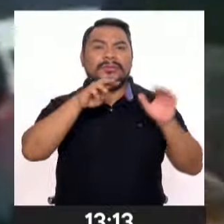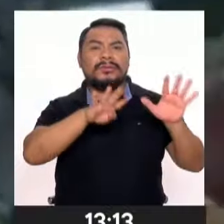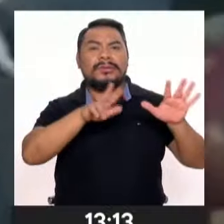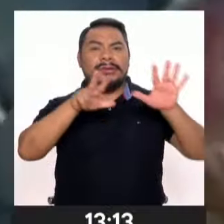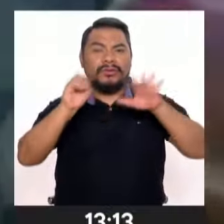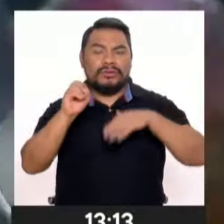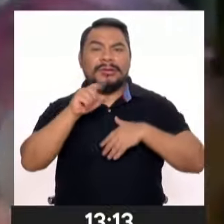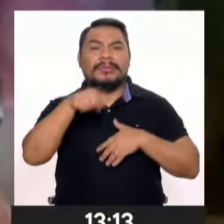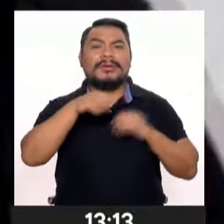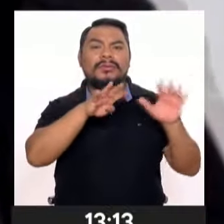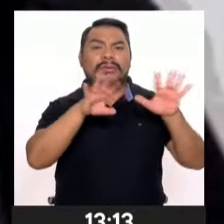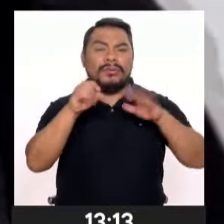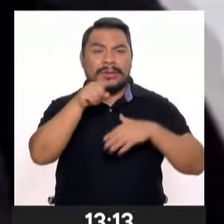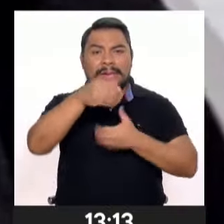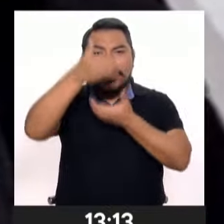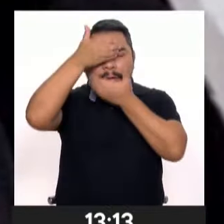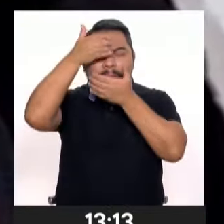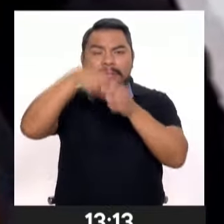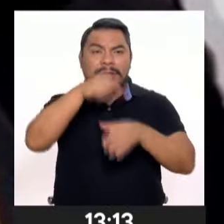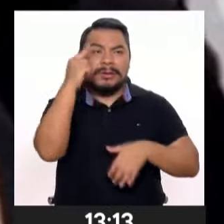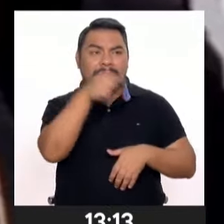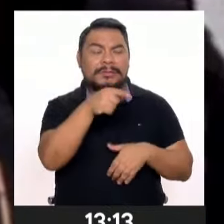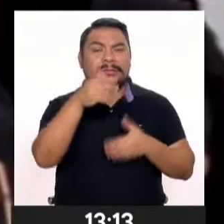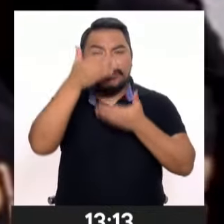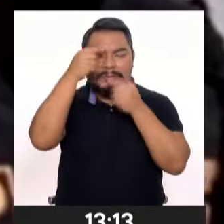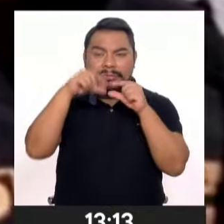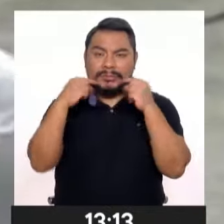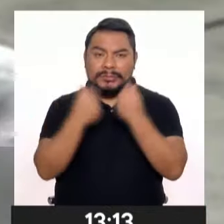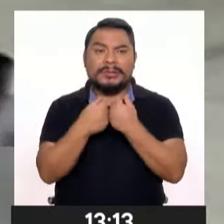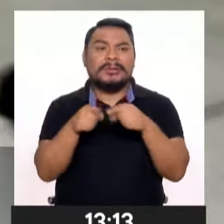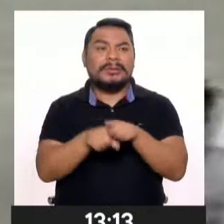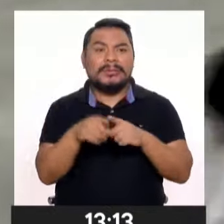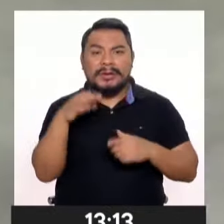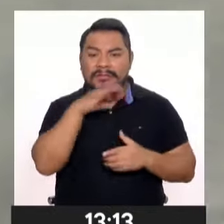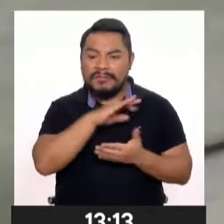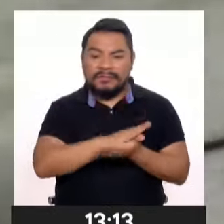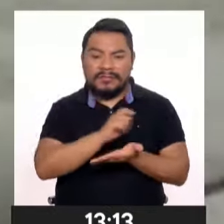entre ellos terrorismo terrorismo agravado y falsificación de documentos